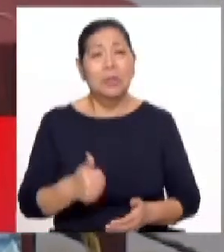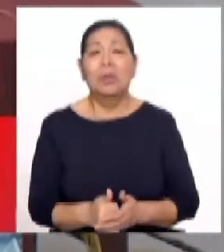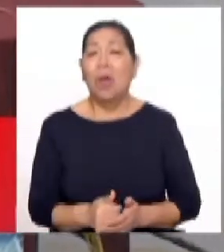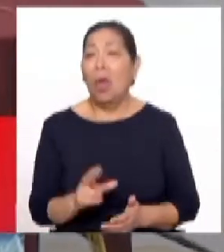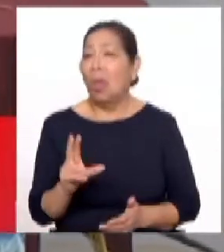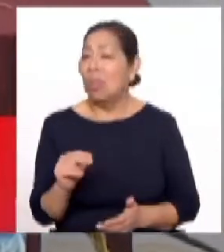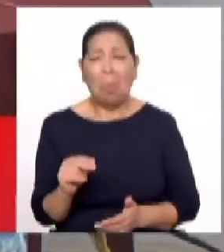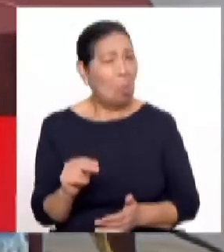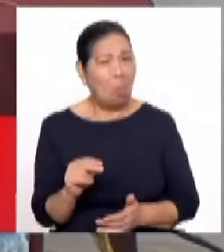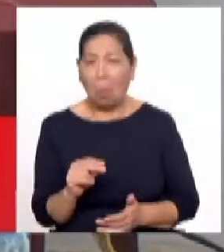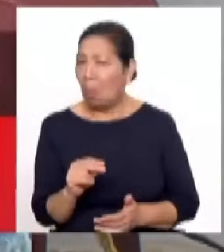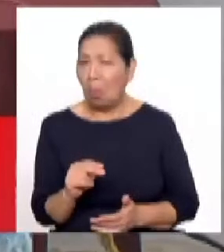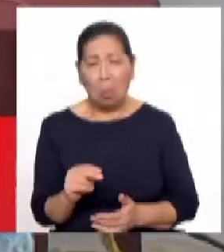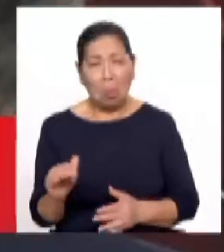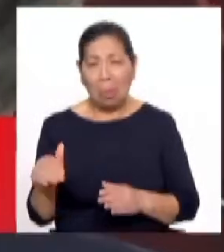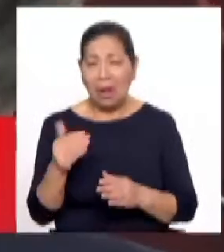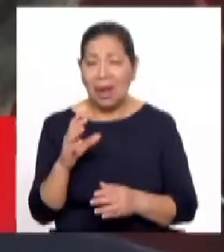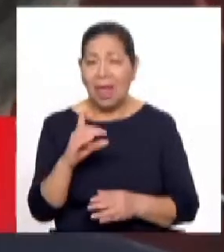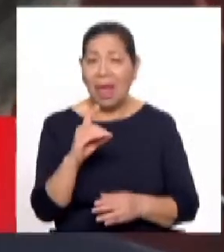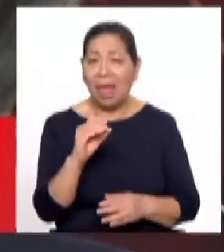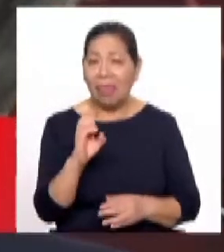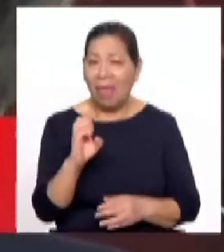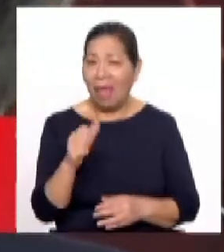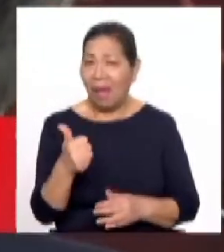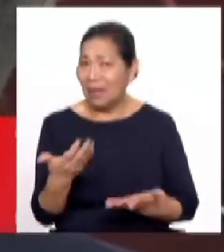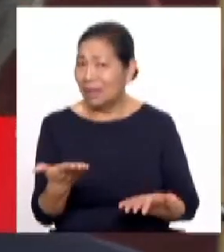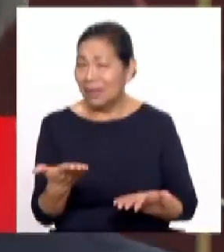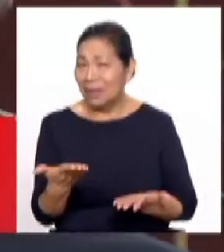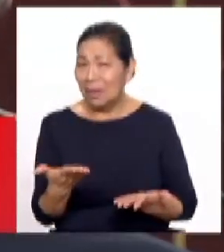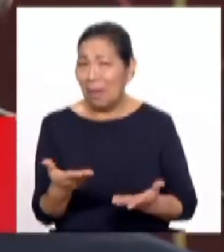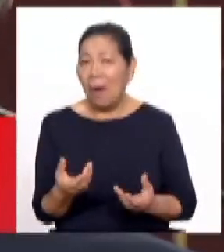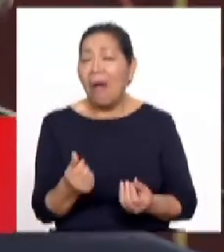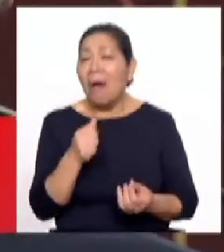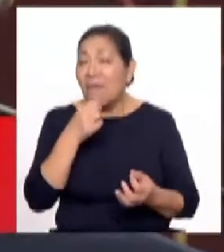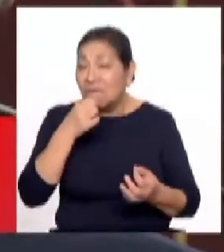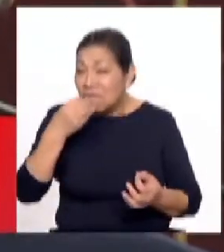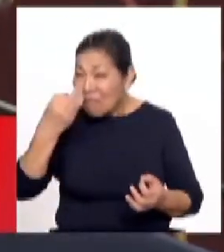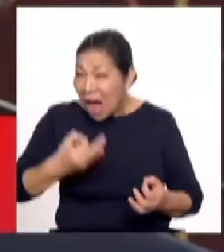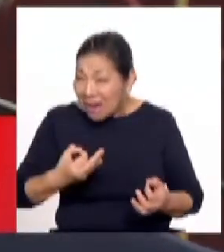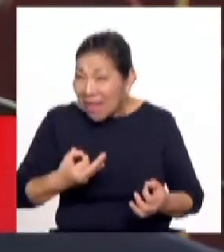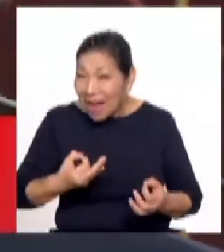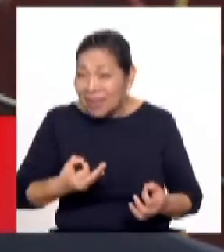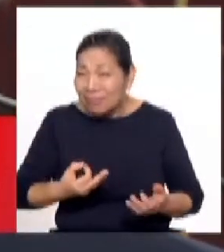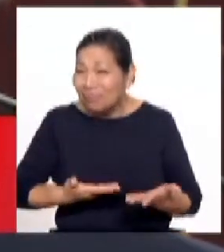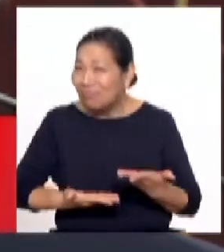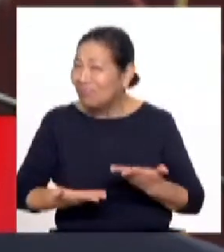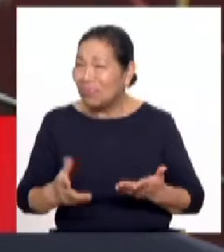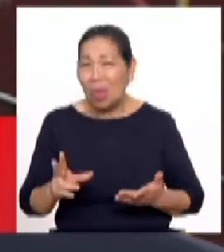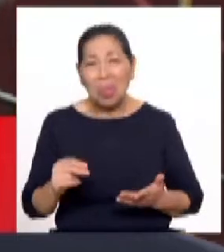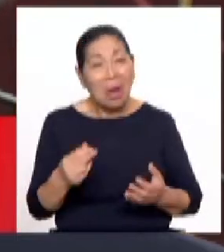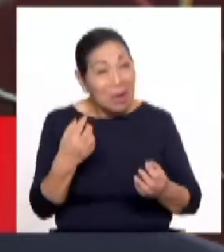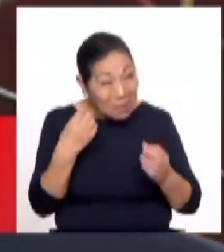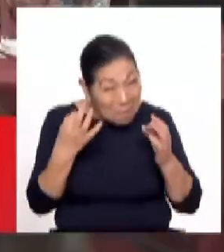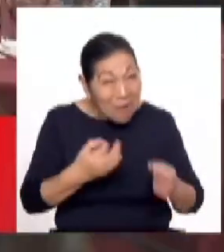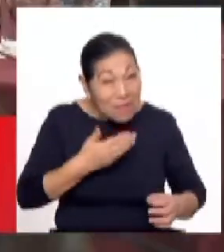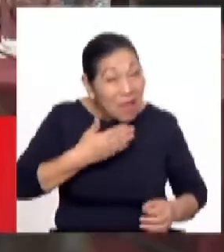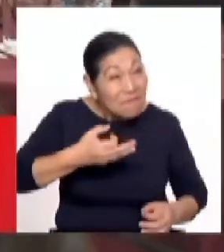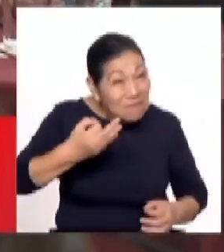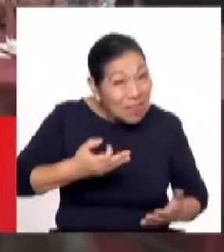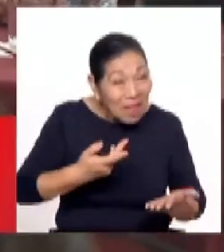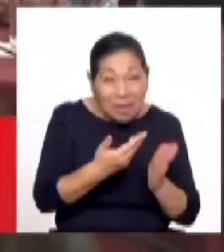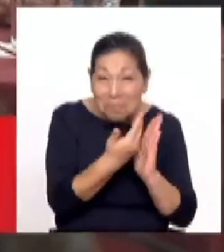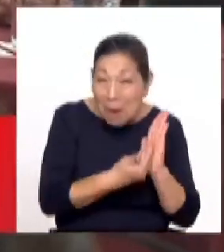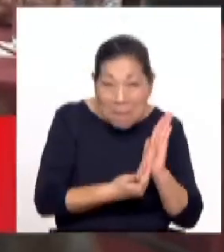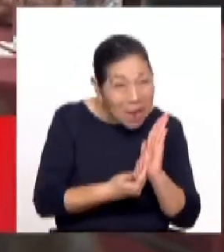no consideraron los reportes de la DEA por supuesta poca fiabilidad al ser de fuentes no identificadas